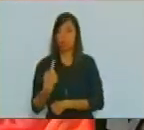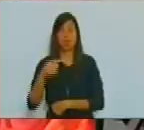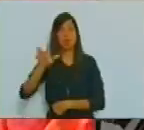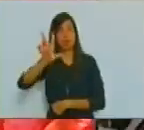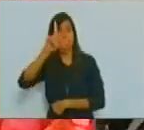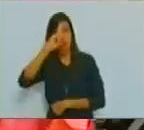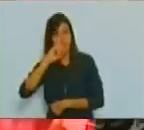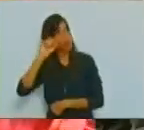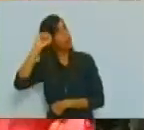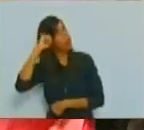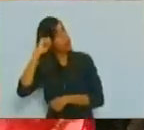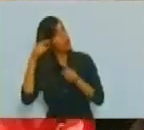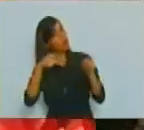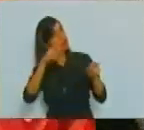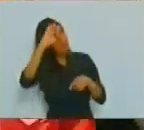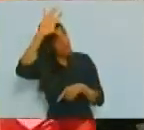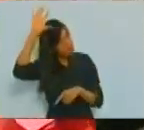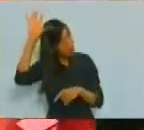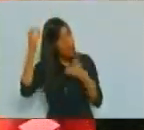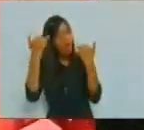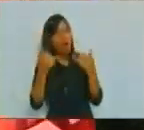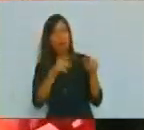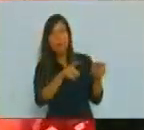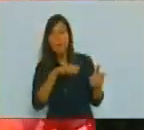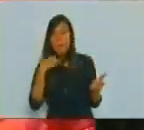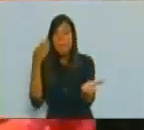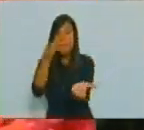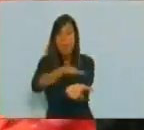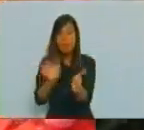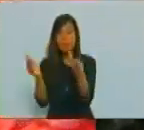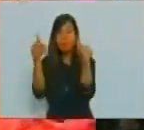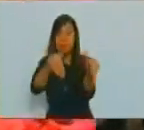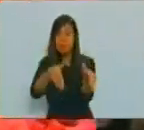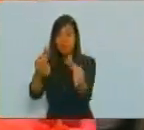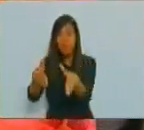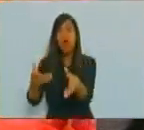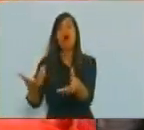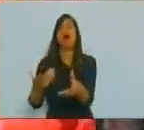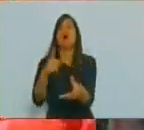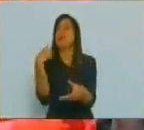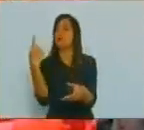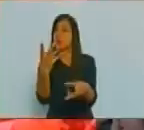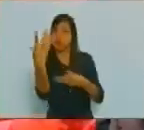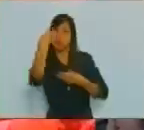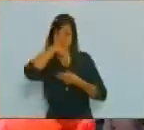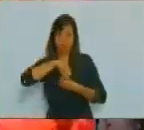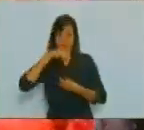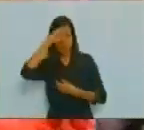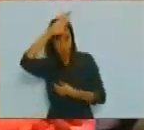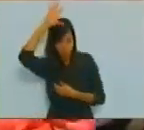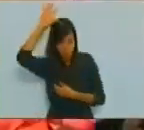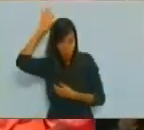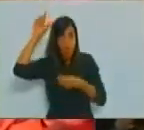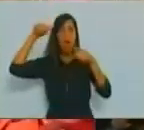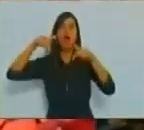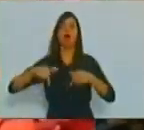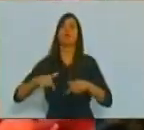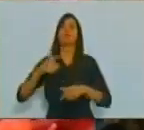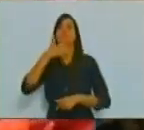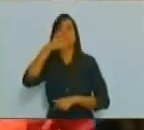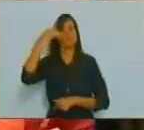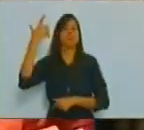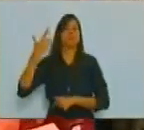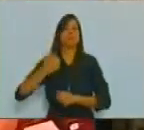robert somos millones que estamos multiplicando roberts robert estamos cumpliendo aquí estamos en este hemiciclo llenando